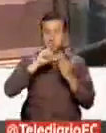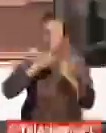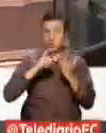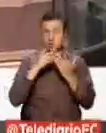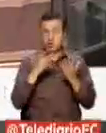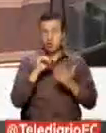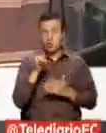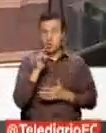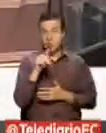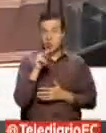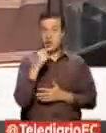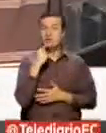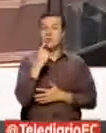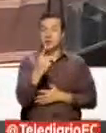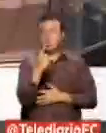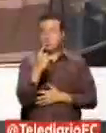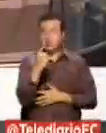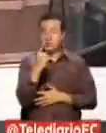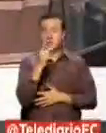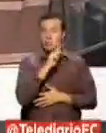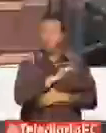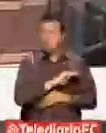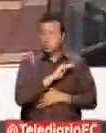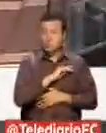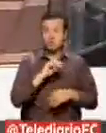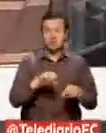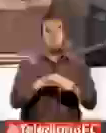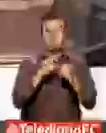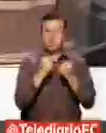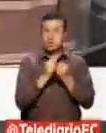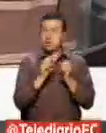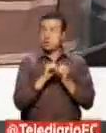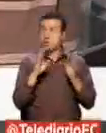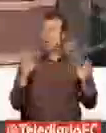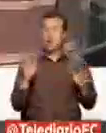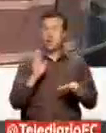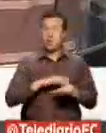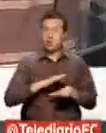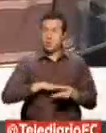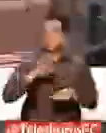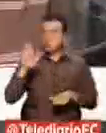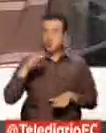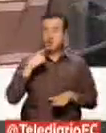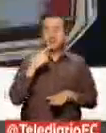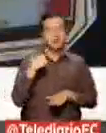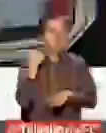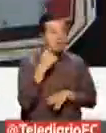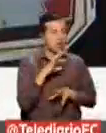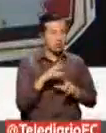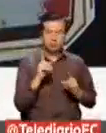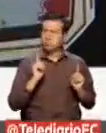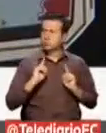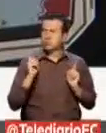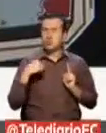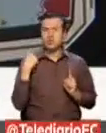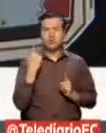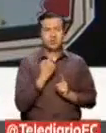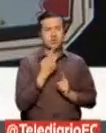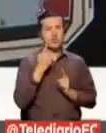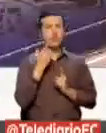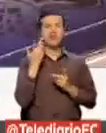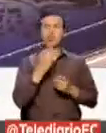Juan Rivadeneira acusa a las autoridades municipales y a la sociedad en general de haberlos estigmatizado como delincuentes, cuando lo que ellos hacen